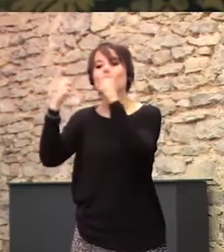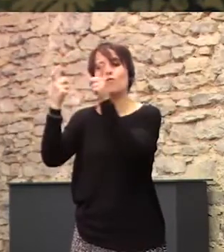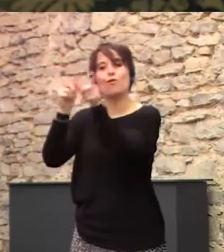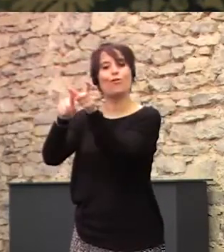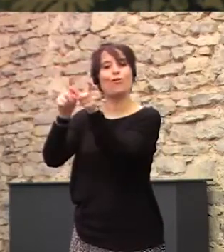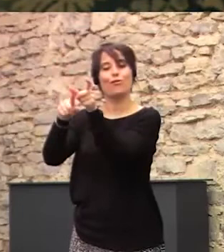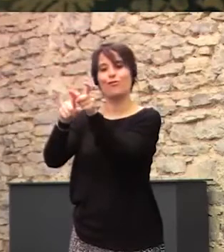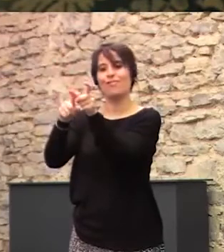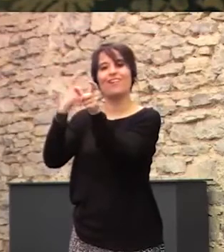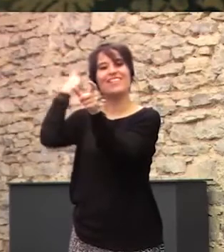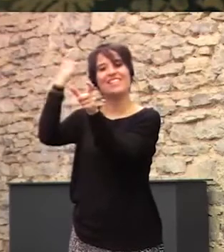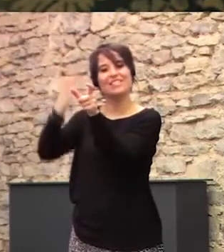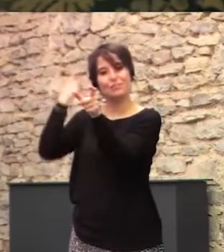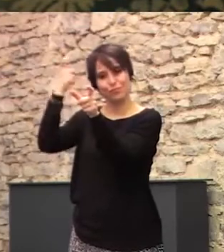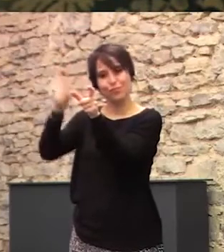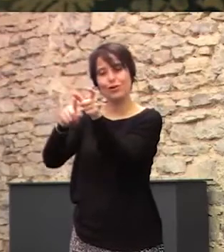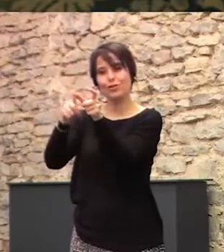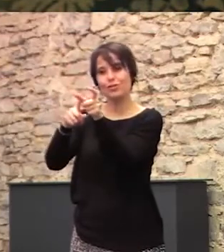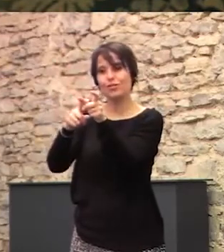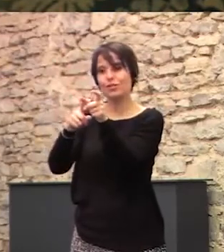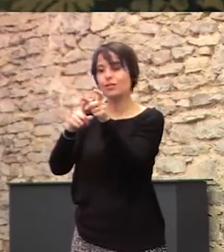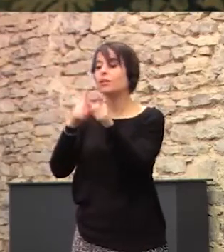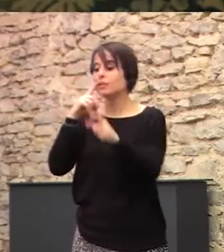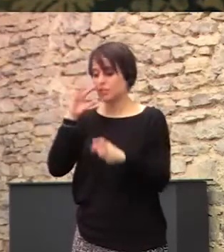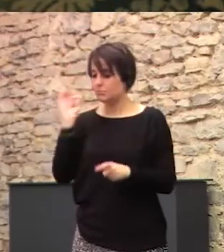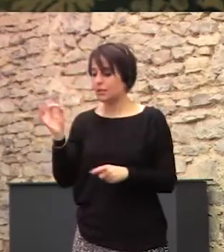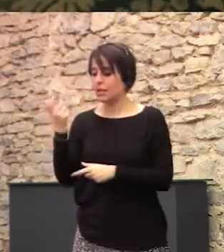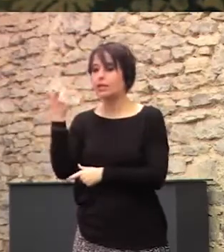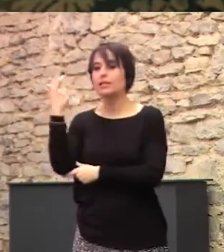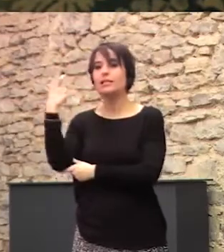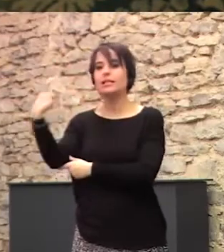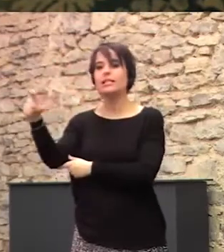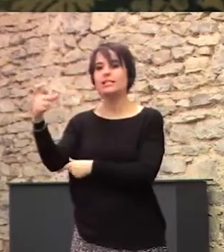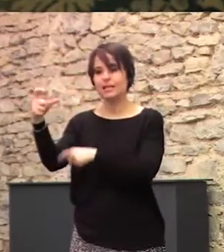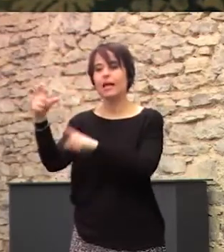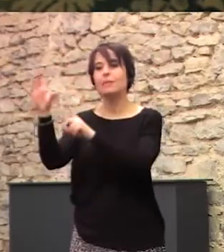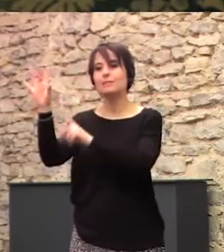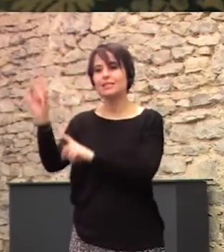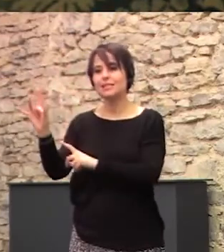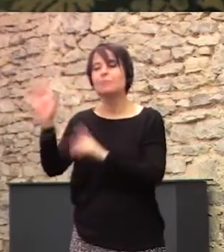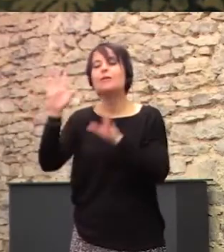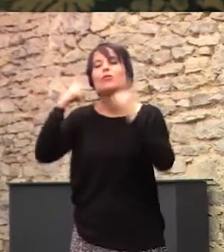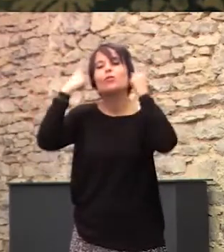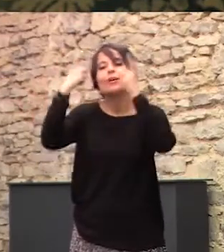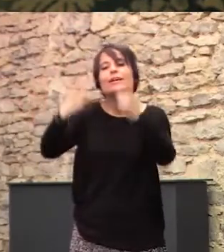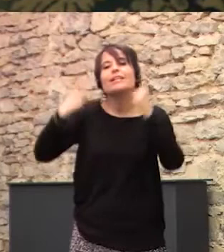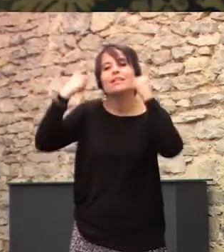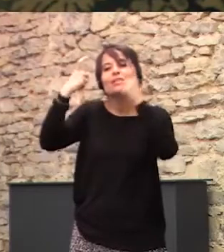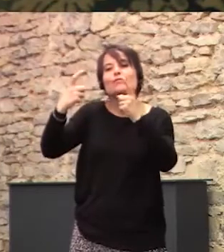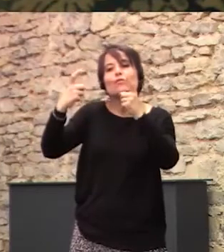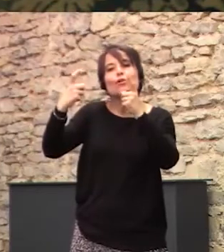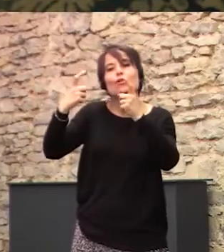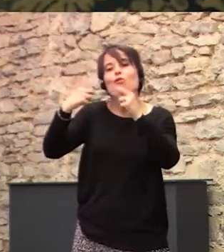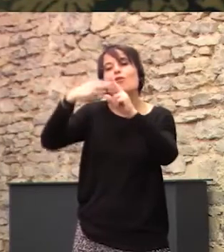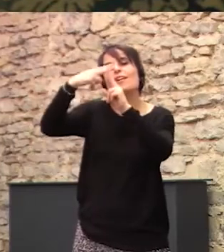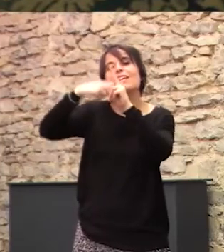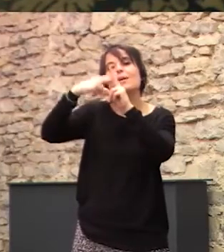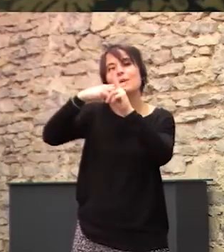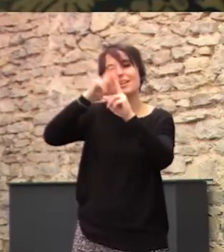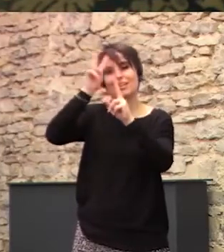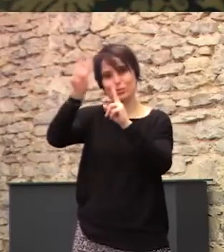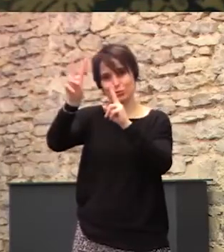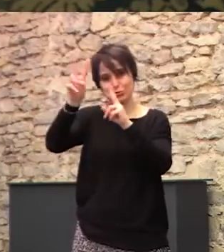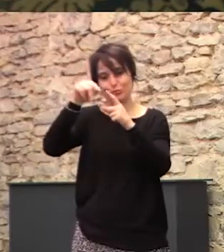Y efectivamente existe en la terminología islámica, pero un esfuerzo que se sitúa a dos niveles, ¿vale? Hay